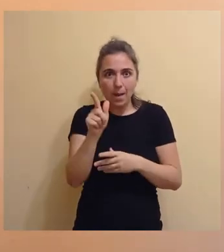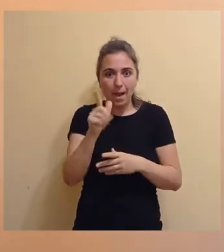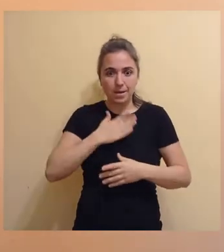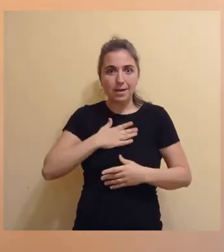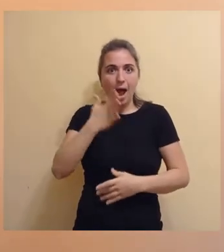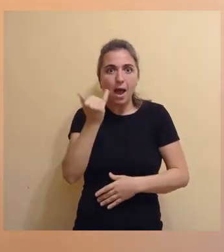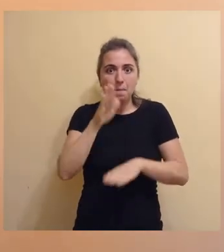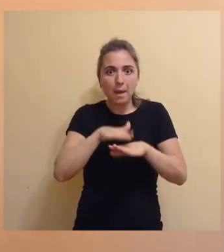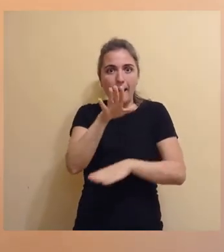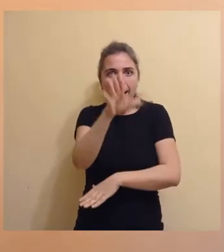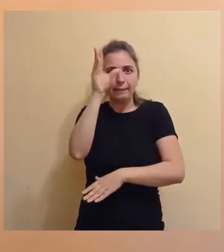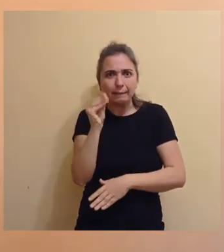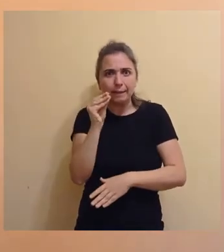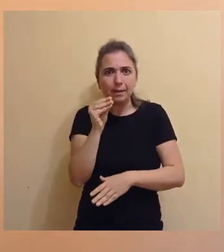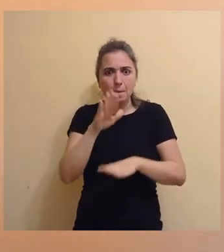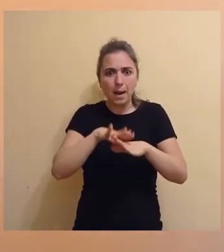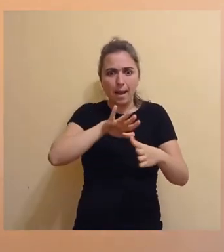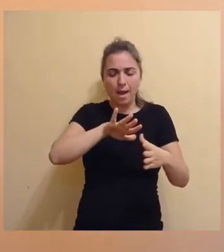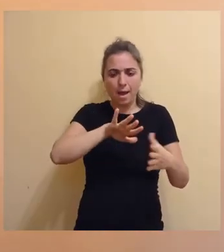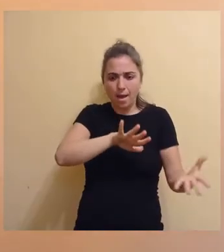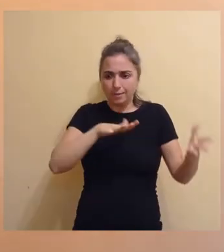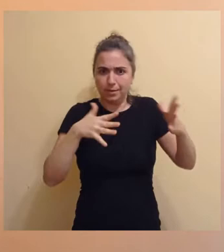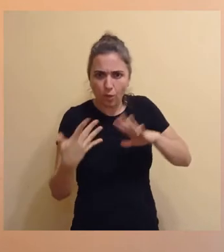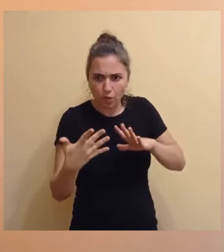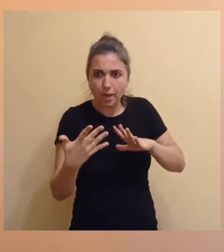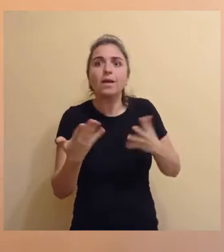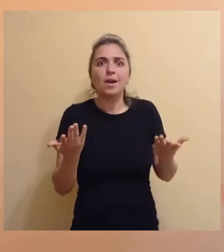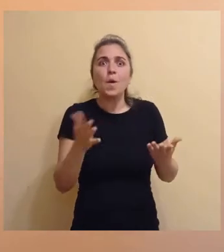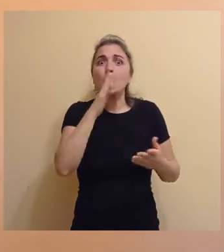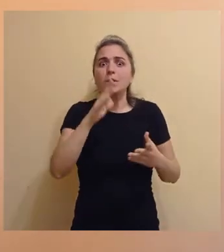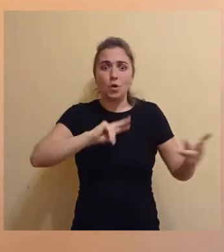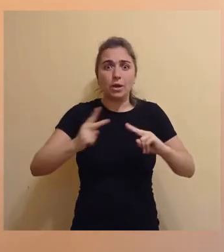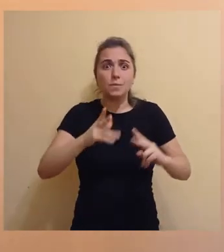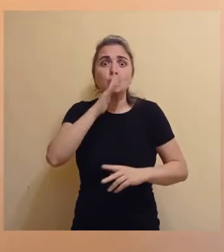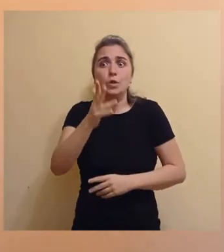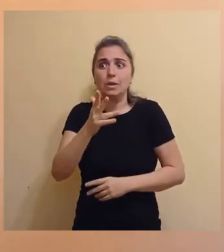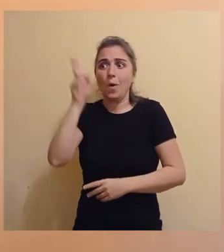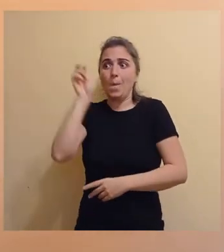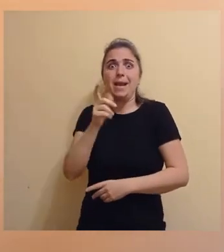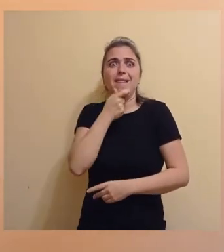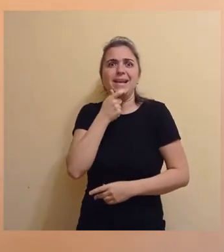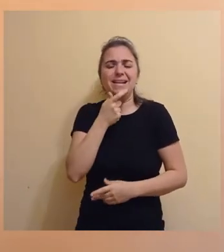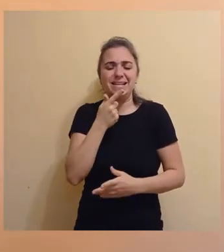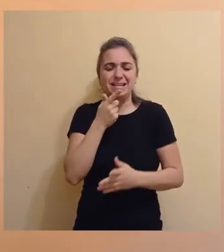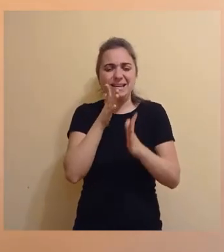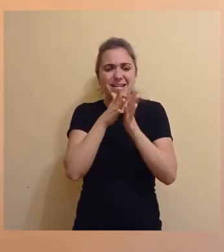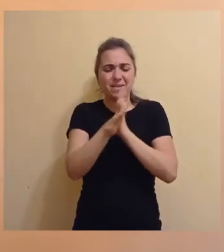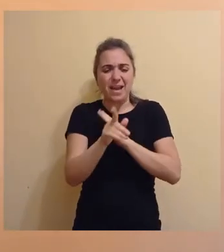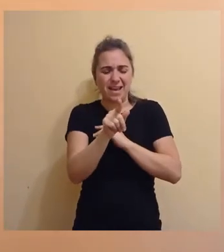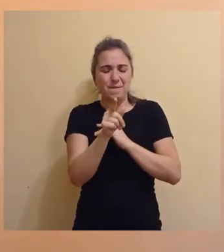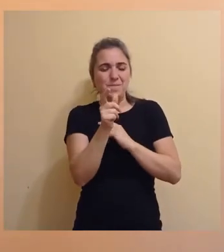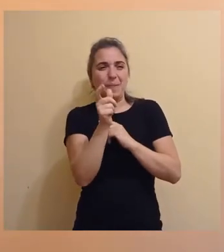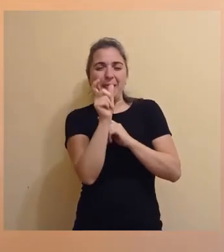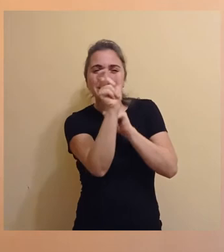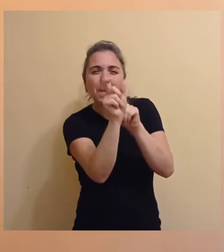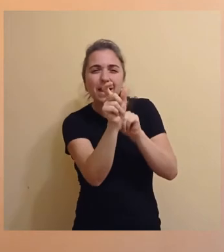la lengua que utilicemos para poder realmente traducir esto que viene del inglés, porque esto que viene del inglés edulcora,